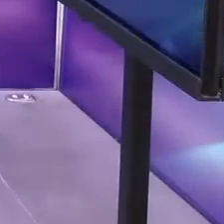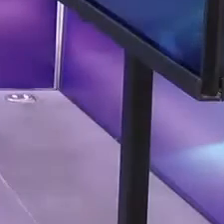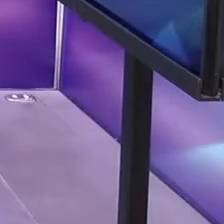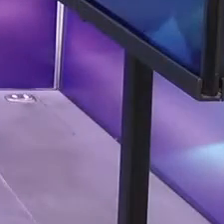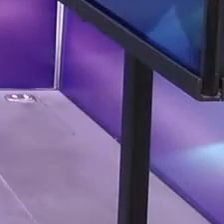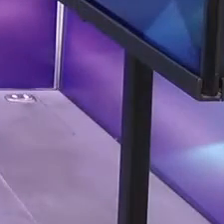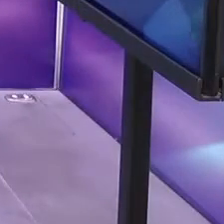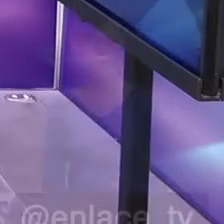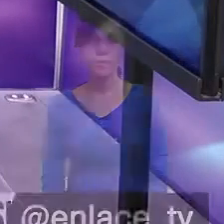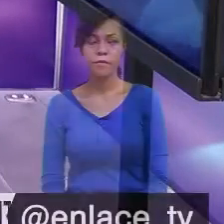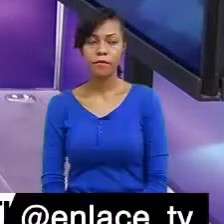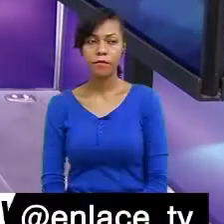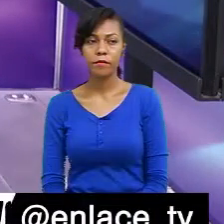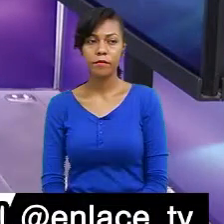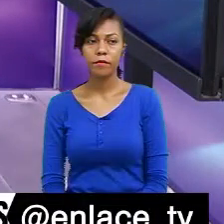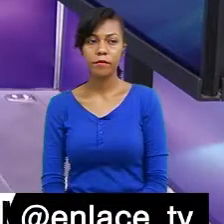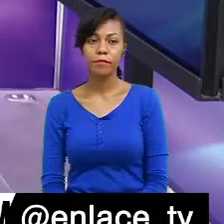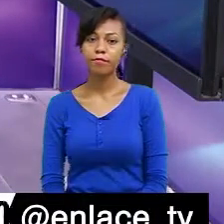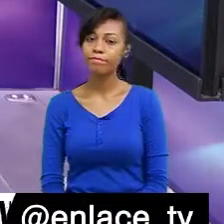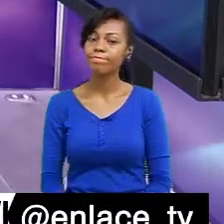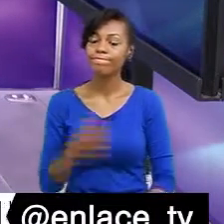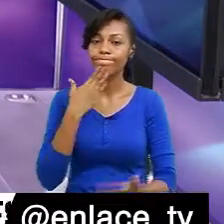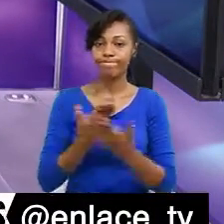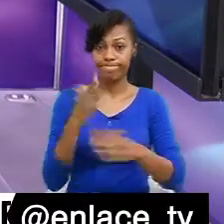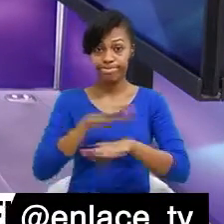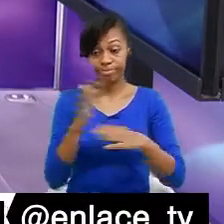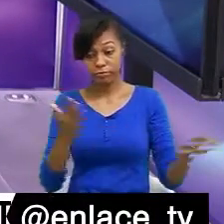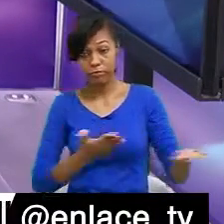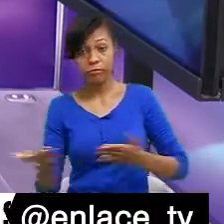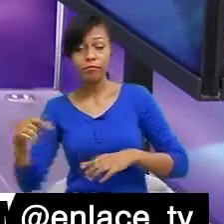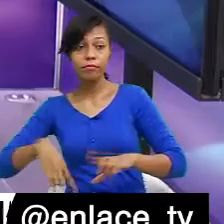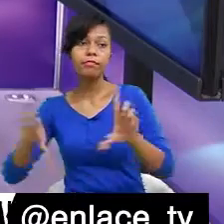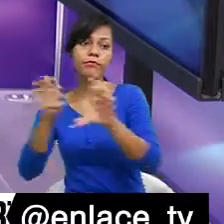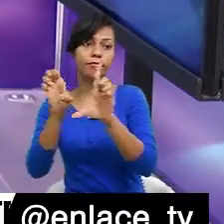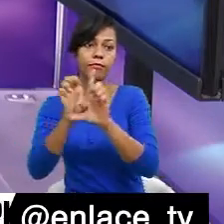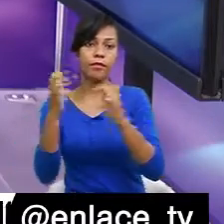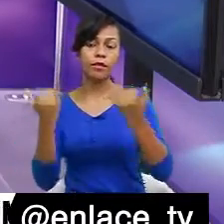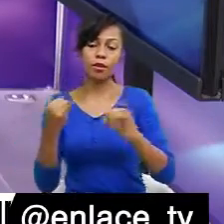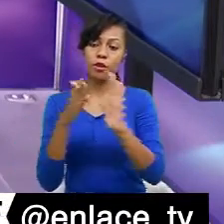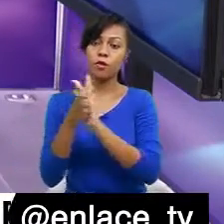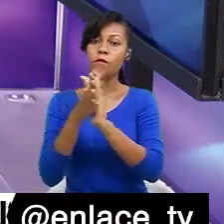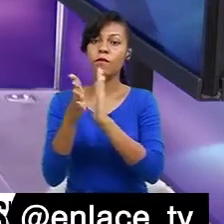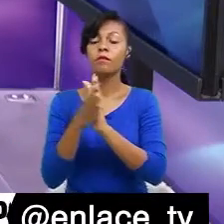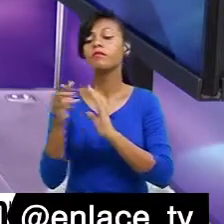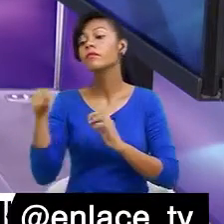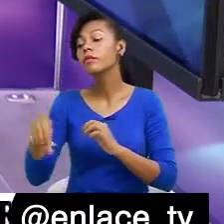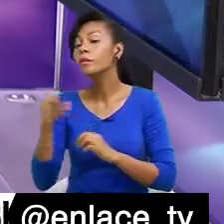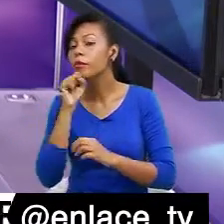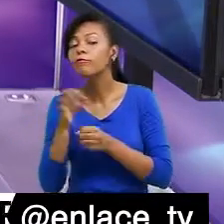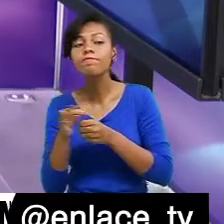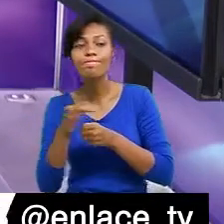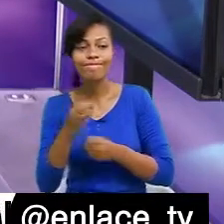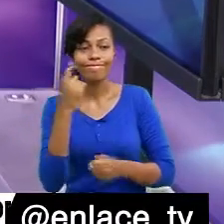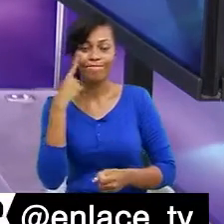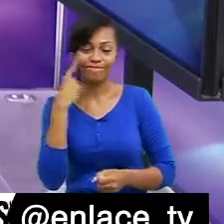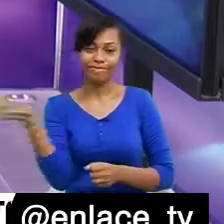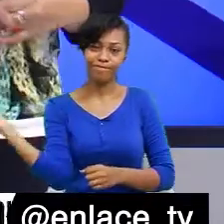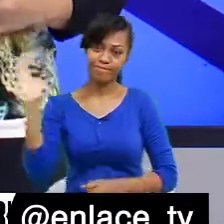Muy buenas tardes, bienvenidos a Enlace Noticias. Los saludamos con la información más importante de nuestra ciudad y región. A continuación, veamos nuestros